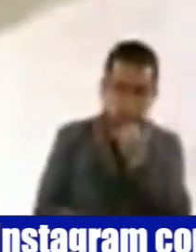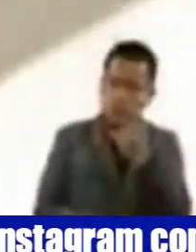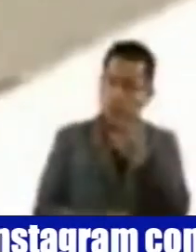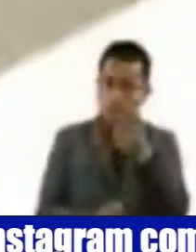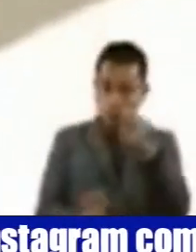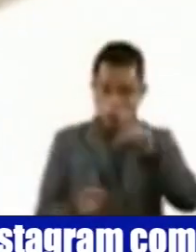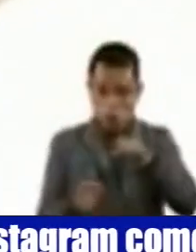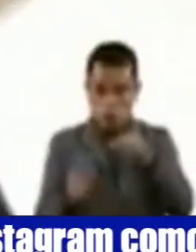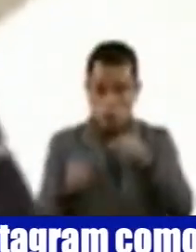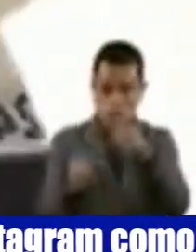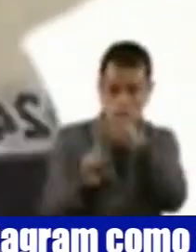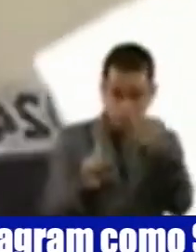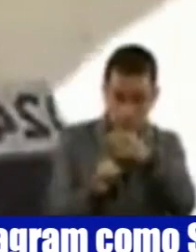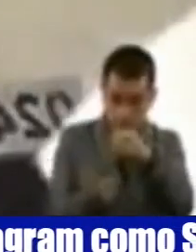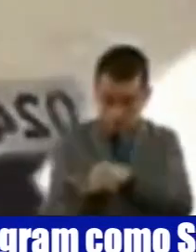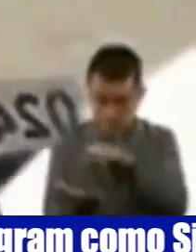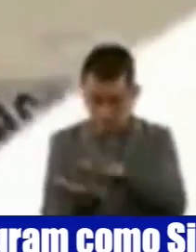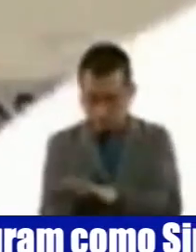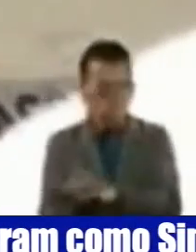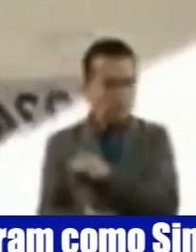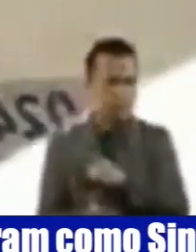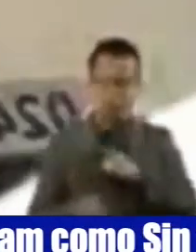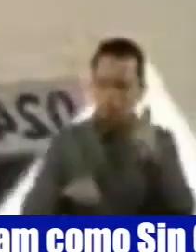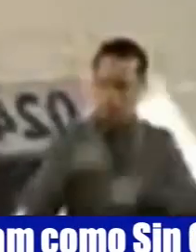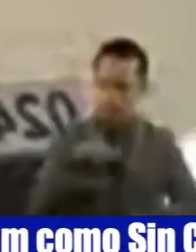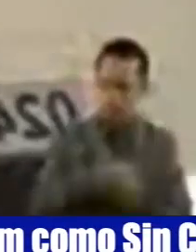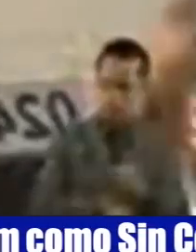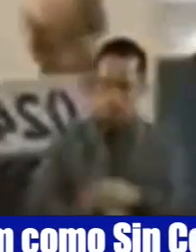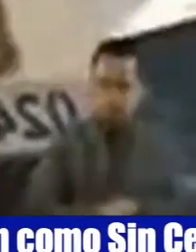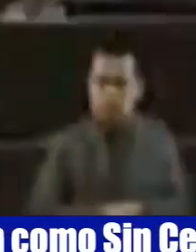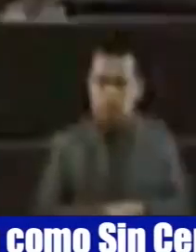diario de debate su expresión injuriosa.